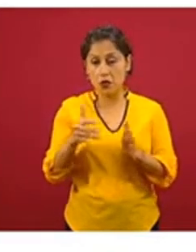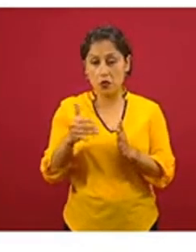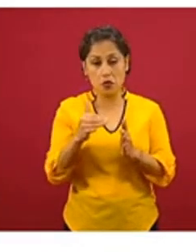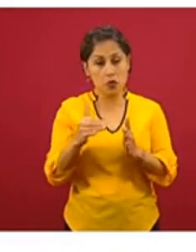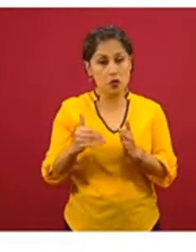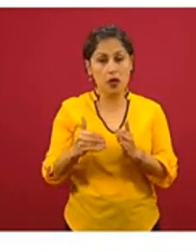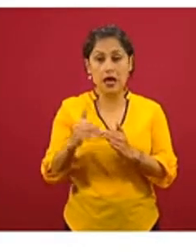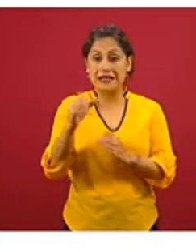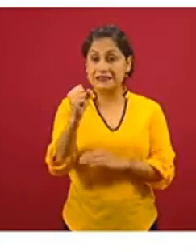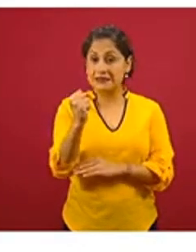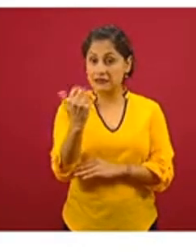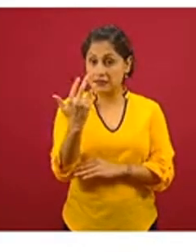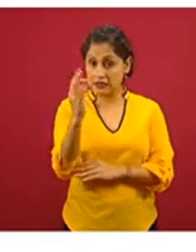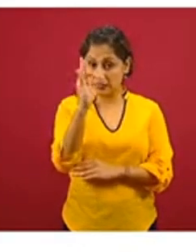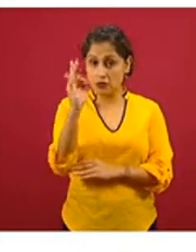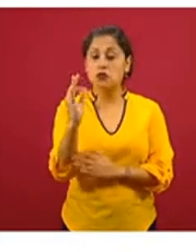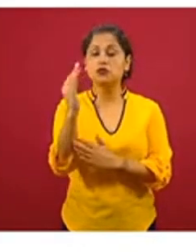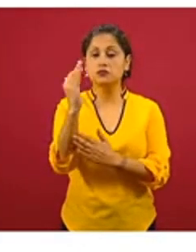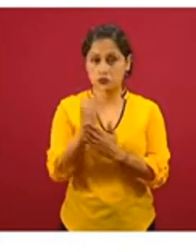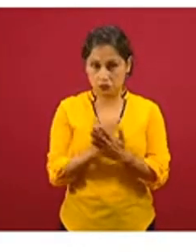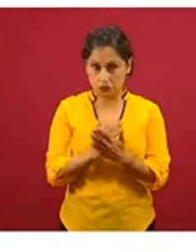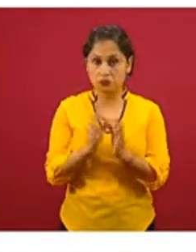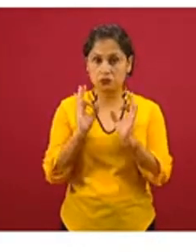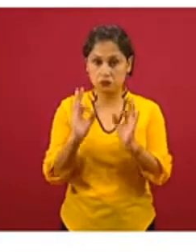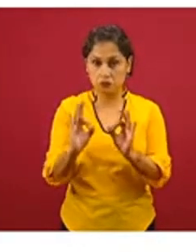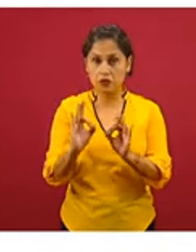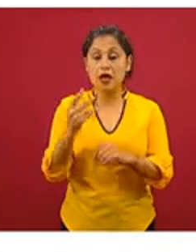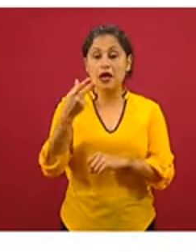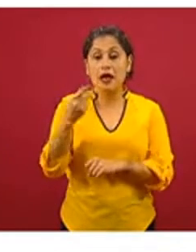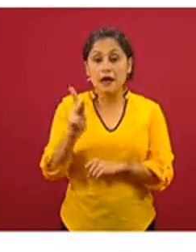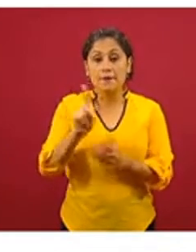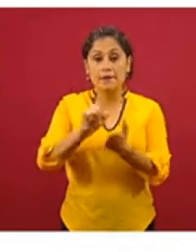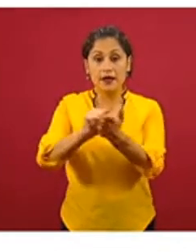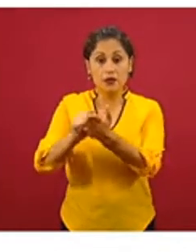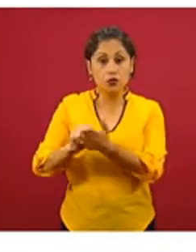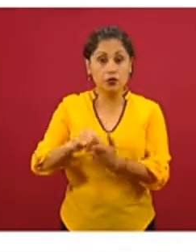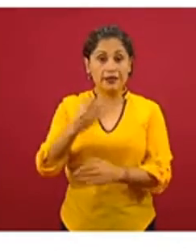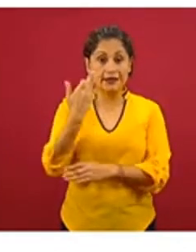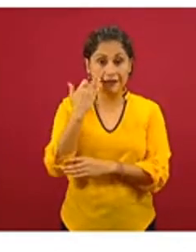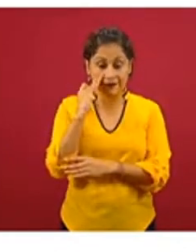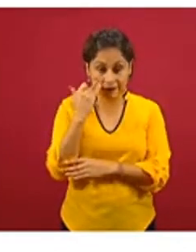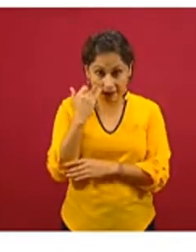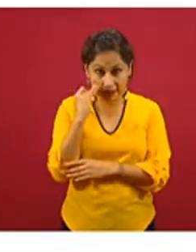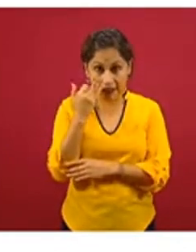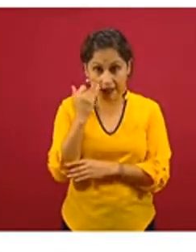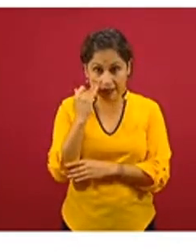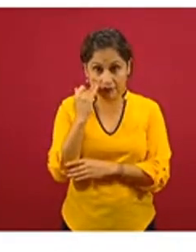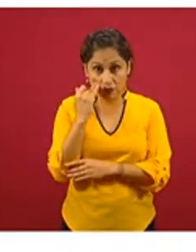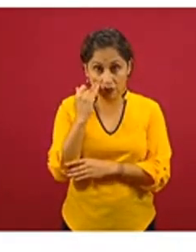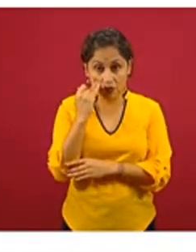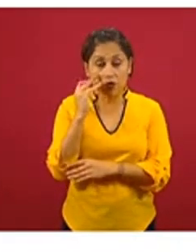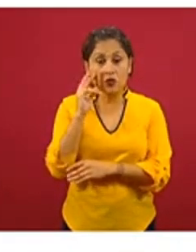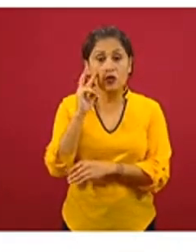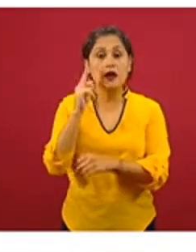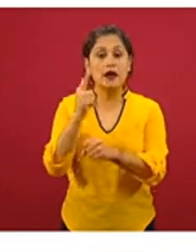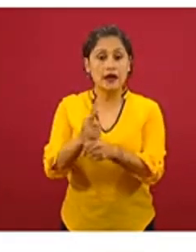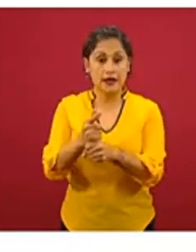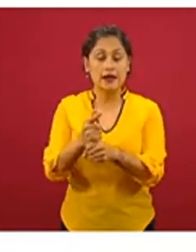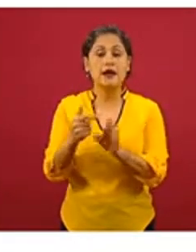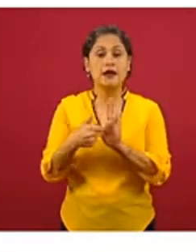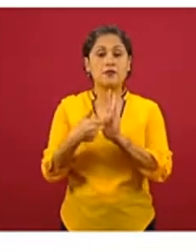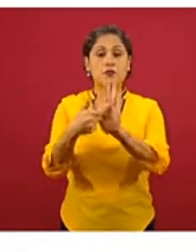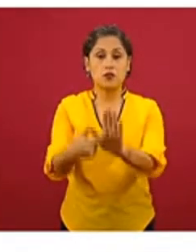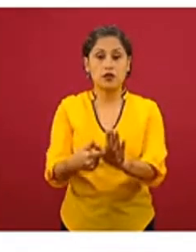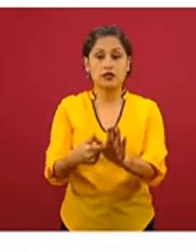menos 65%, pero los usuarios de Twitter y de Facebook también han mostrado una mayor movilidad. Sobre